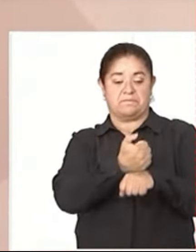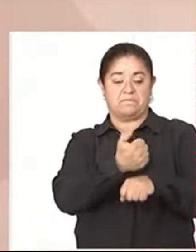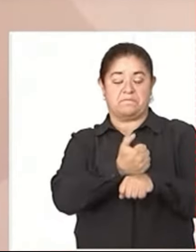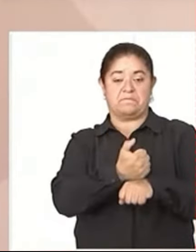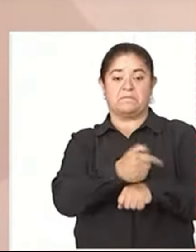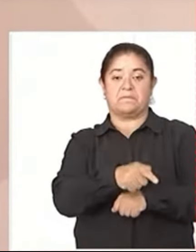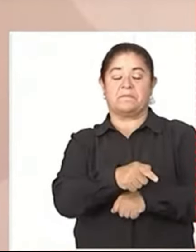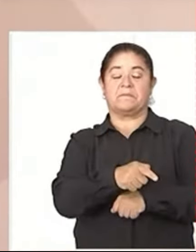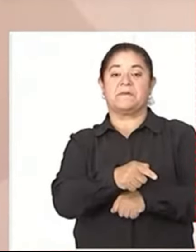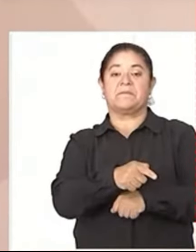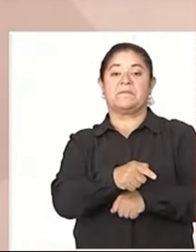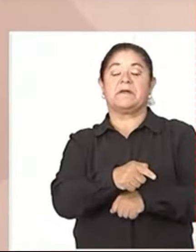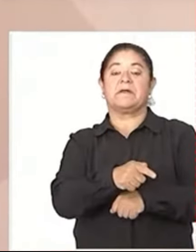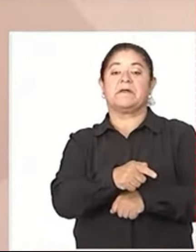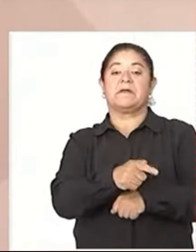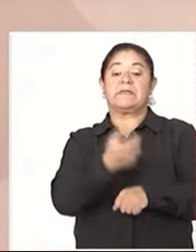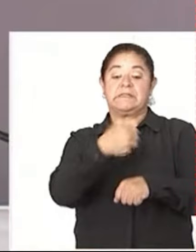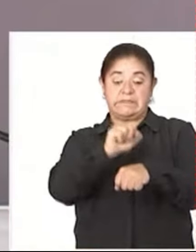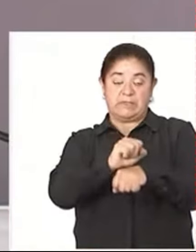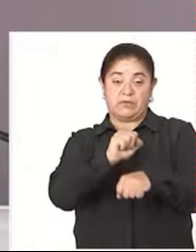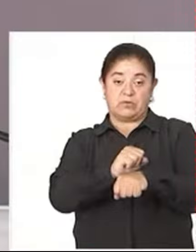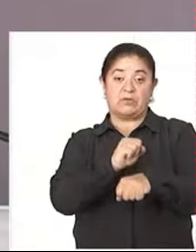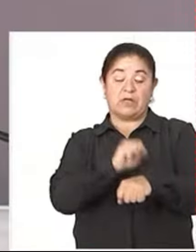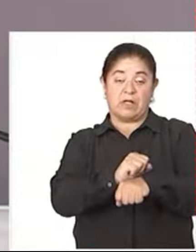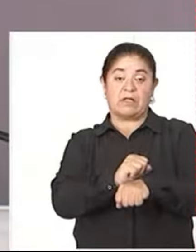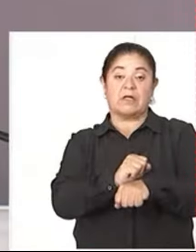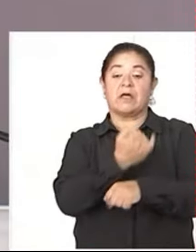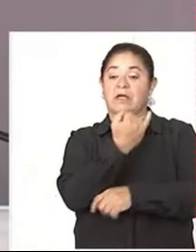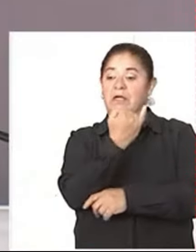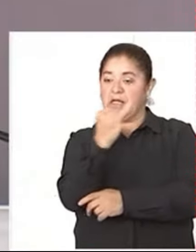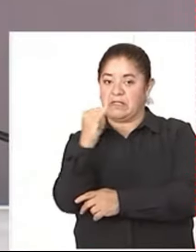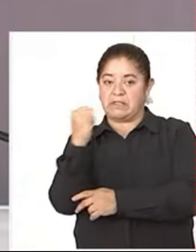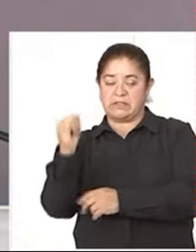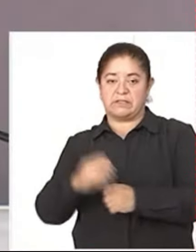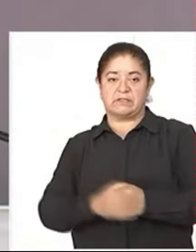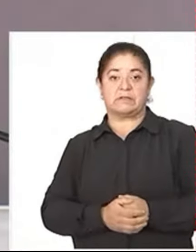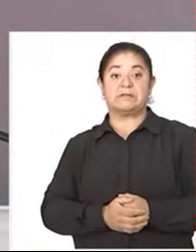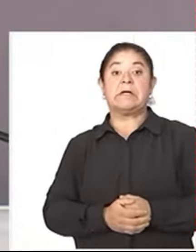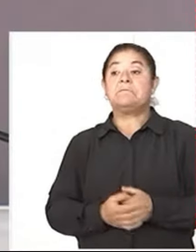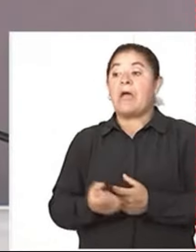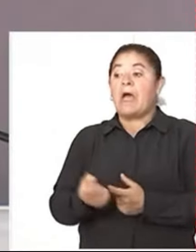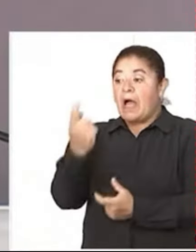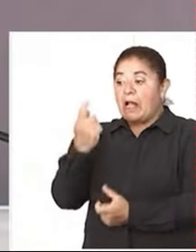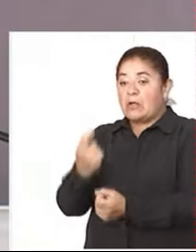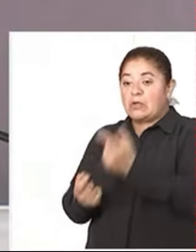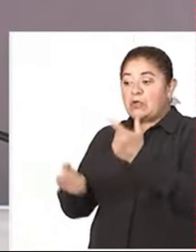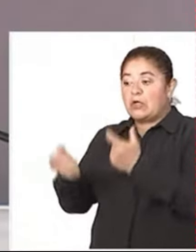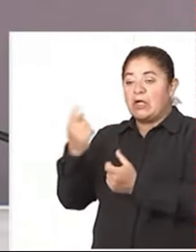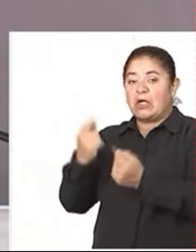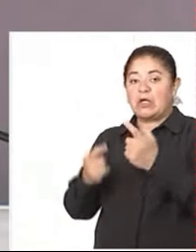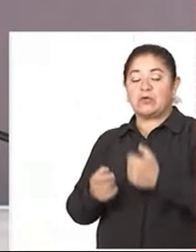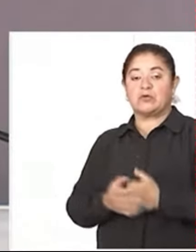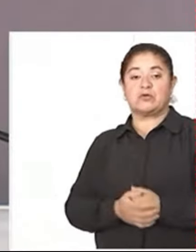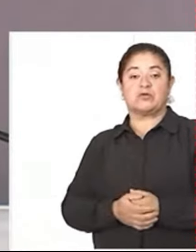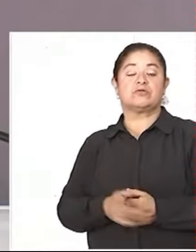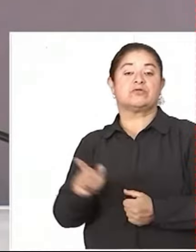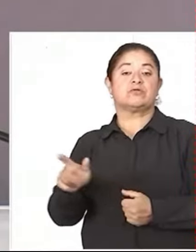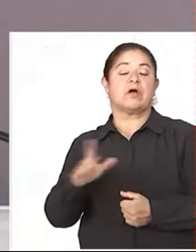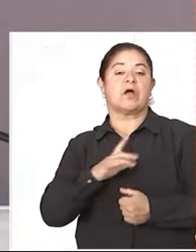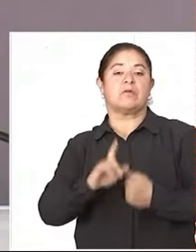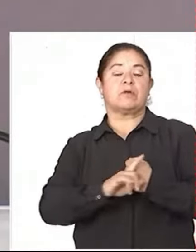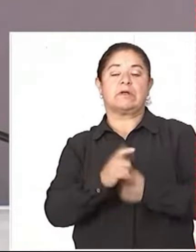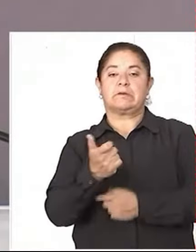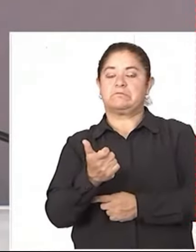a muchas mujeres de 60 a 64 años y más para todas aquellas mujeres que todavía no pueden